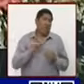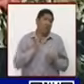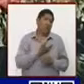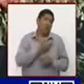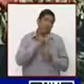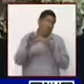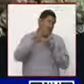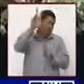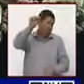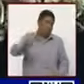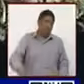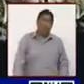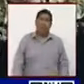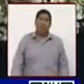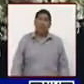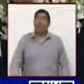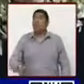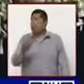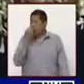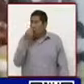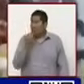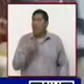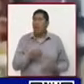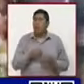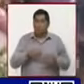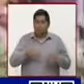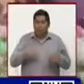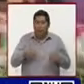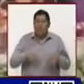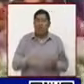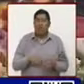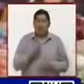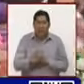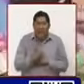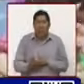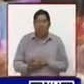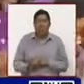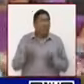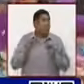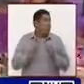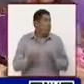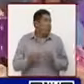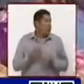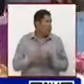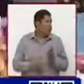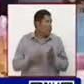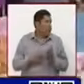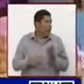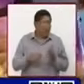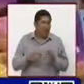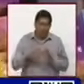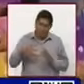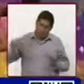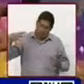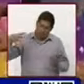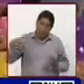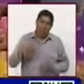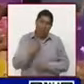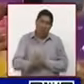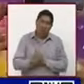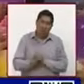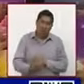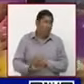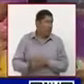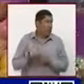cultura, ¿no? En alimentos, masitas, como es de costumbre, ponemos lo que son las tantahuahuas,